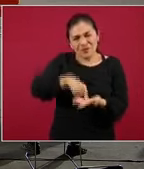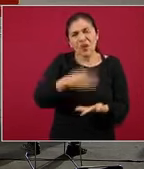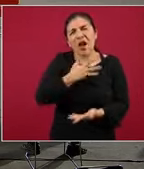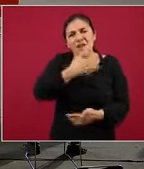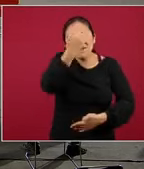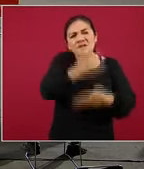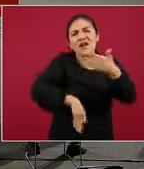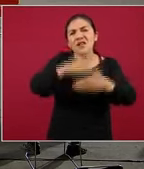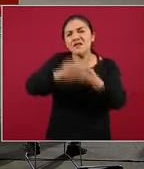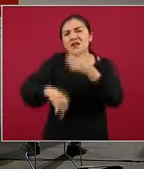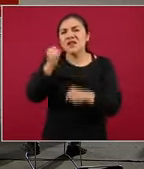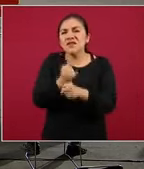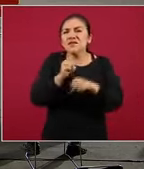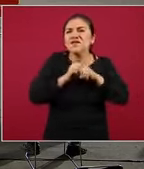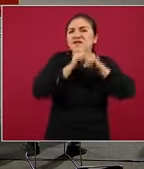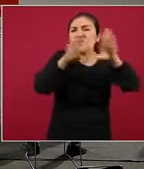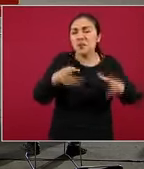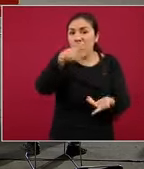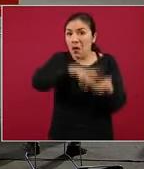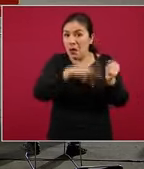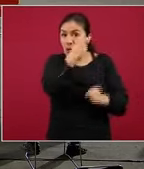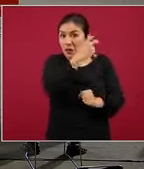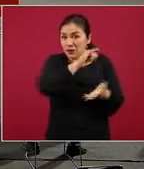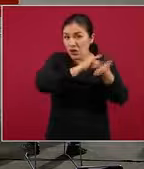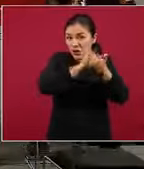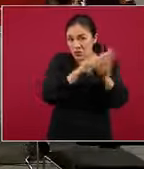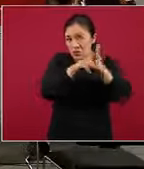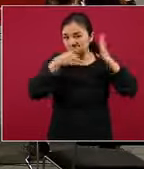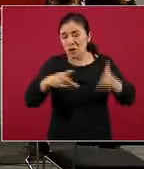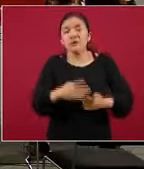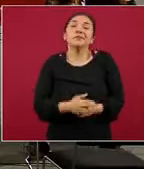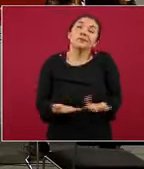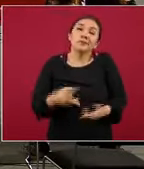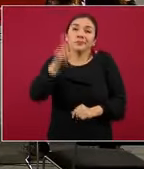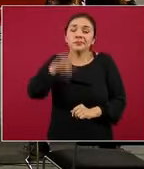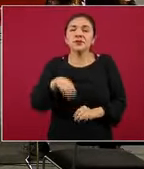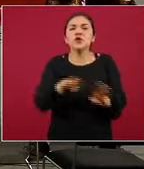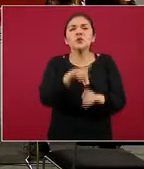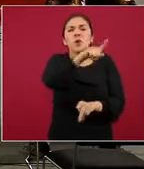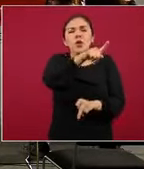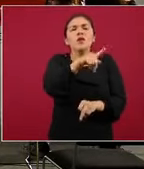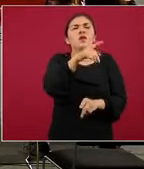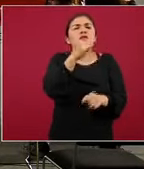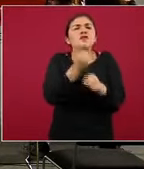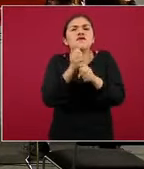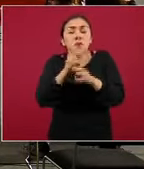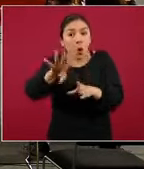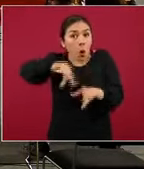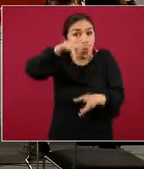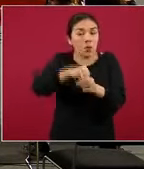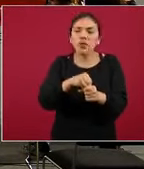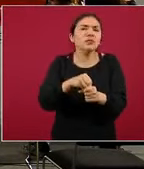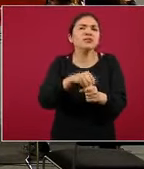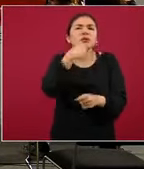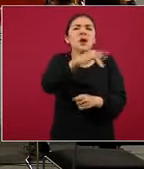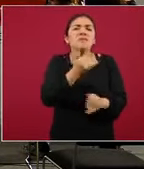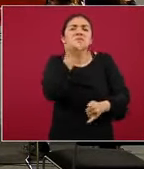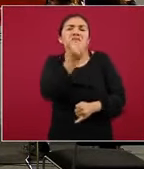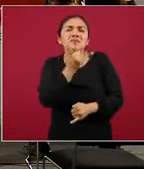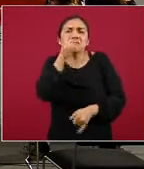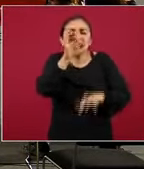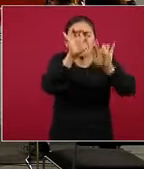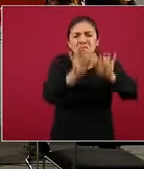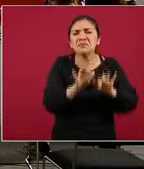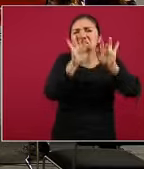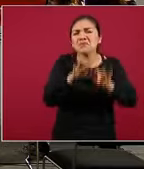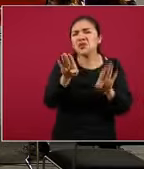de información en ese reportaje. Indudablemente tomaron información parcial, la interpretaron sin un conocimiento correcto